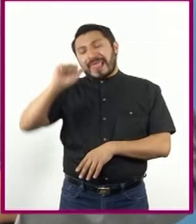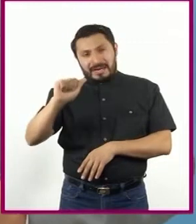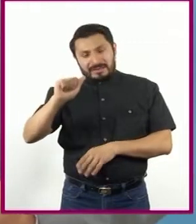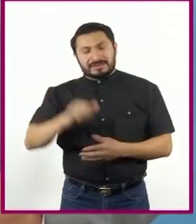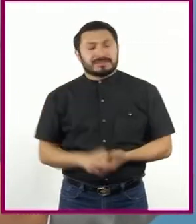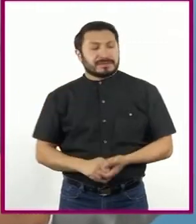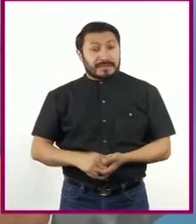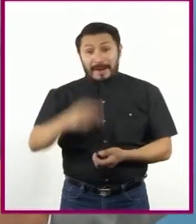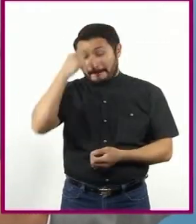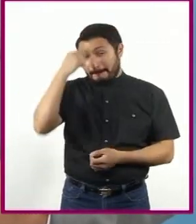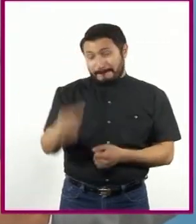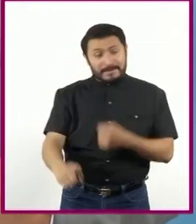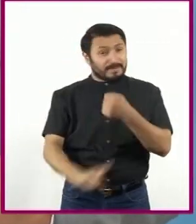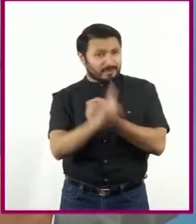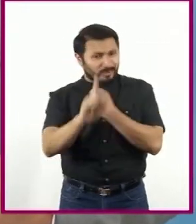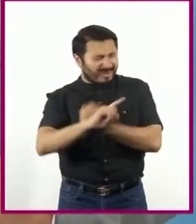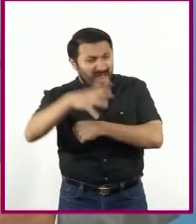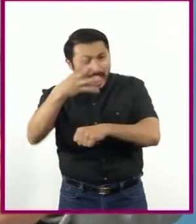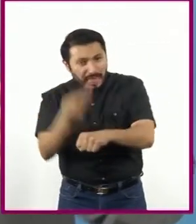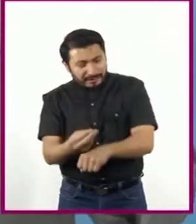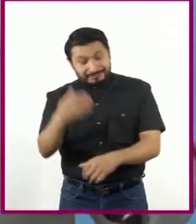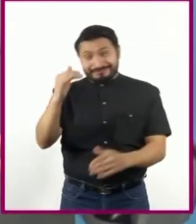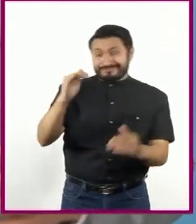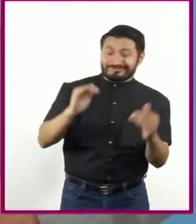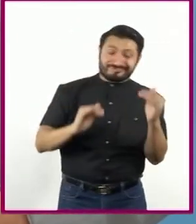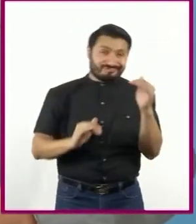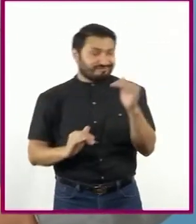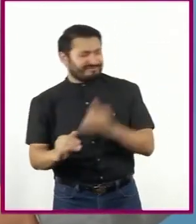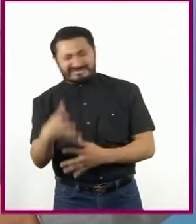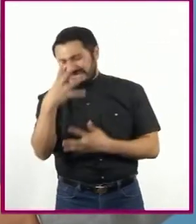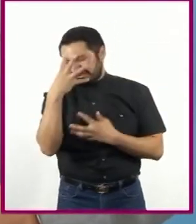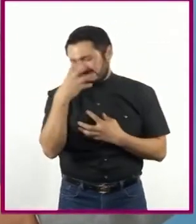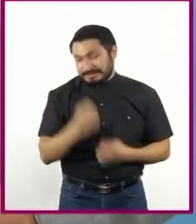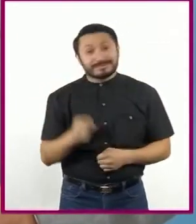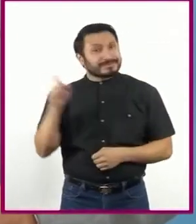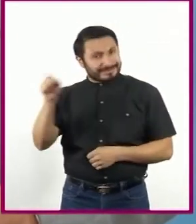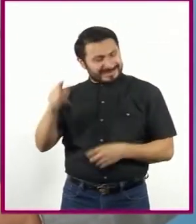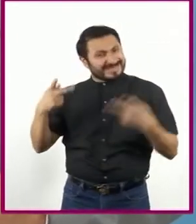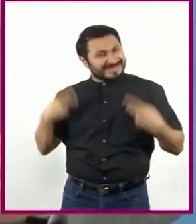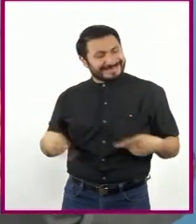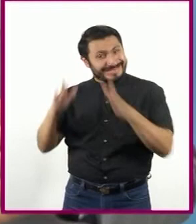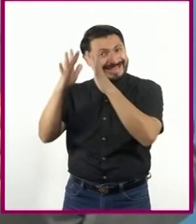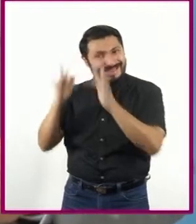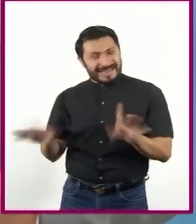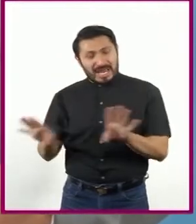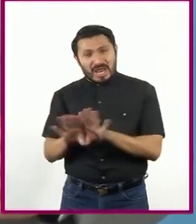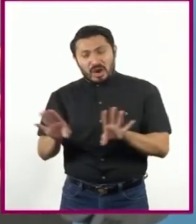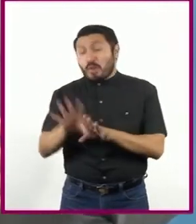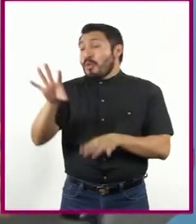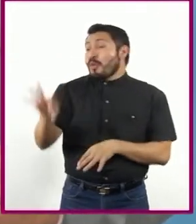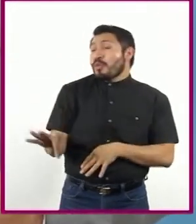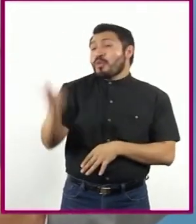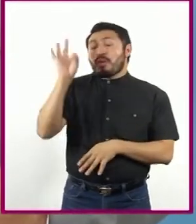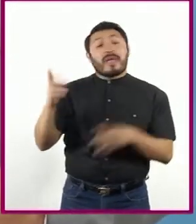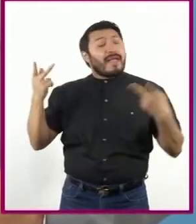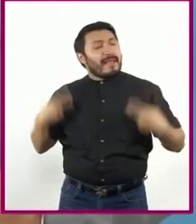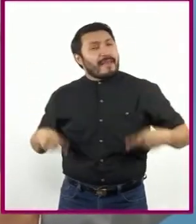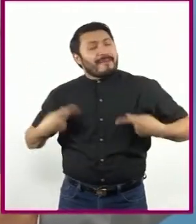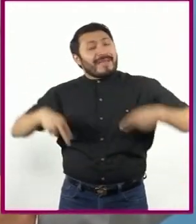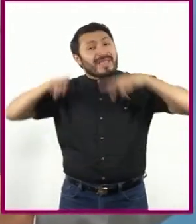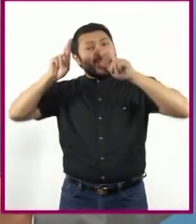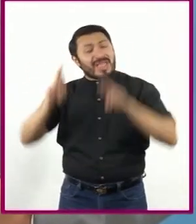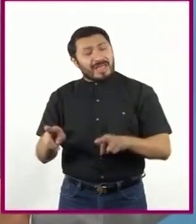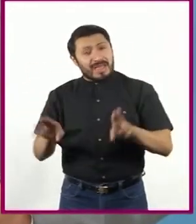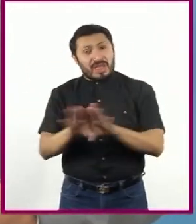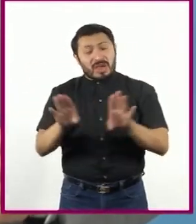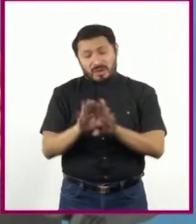Para solucionar dicha situación inestable y lamentable, los franceses eligieron como cónsul, cargo equiparable al de